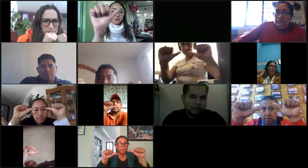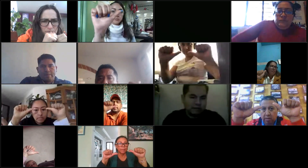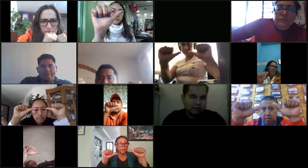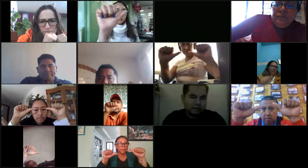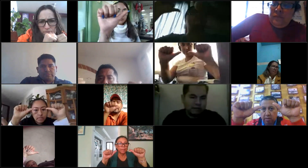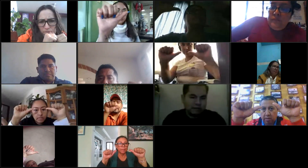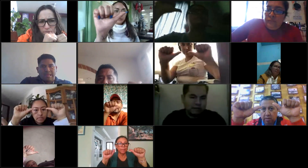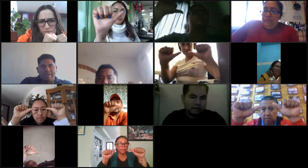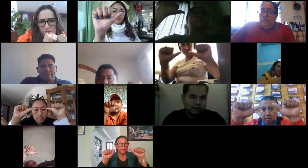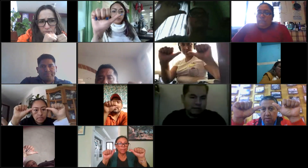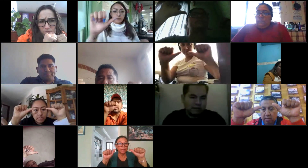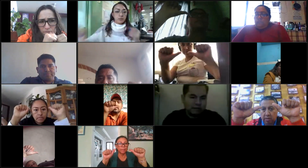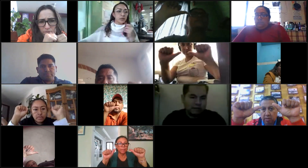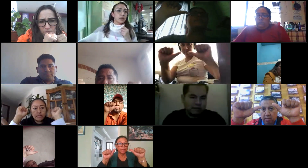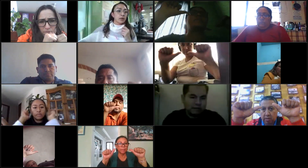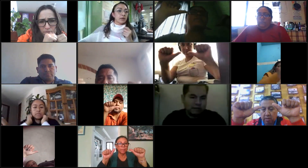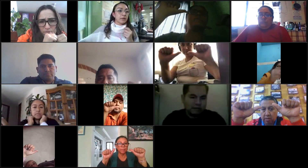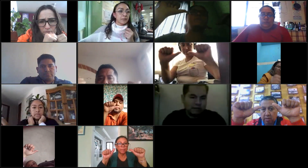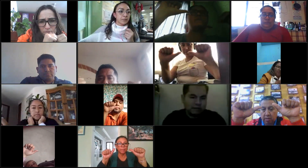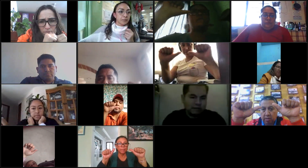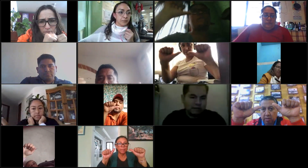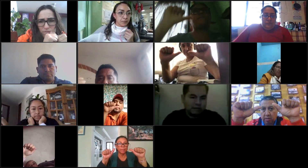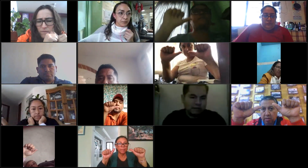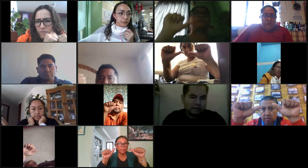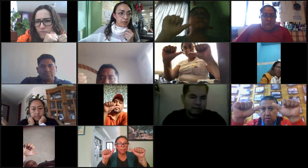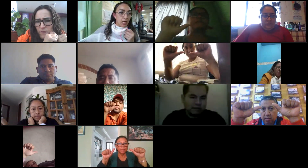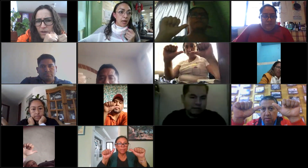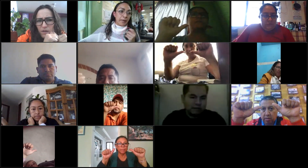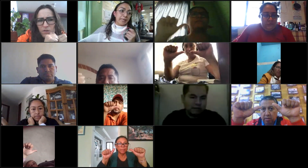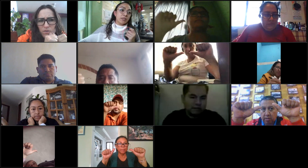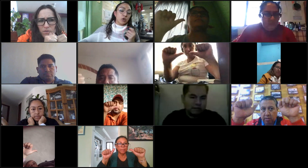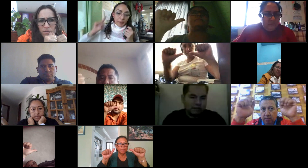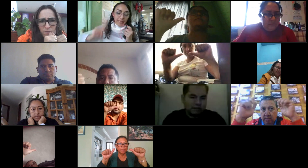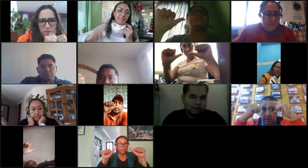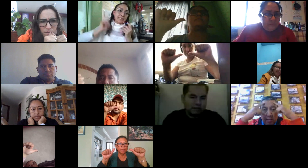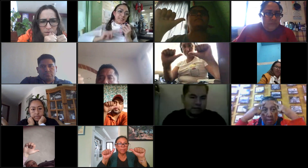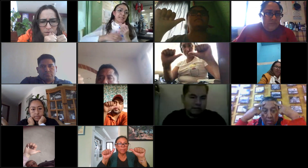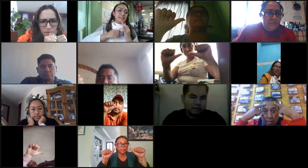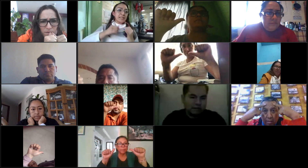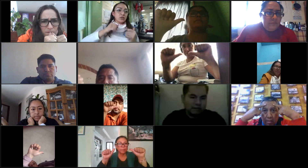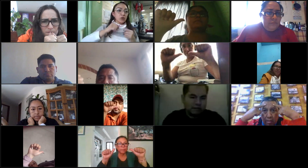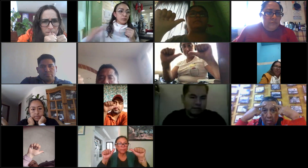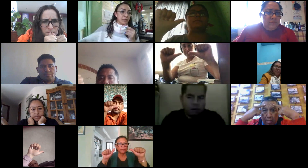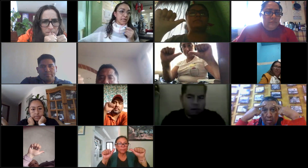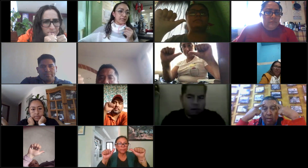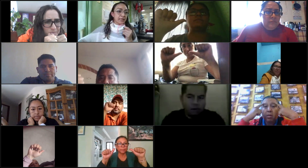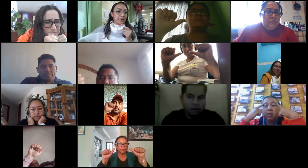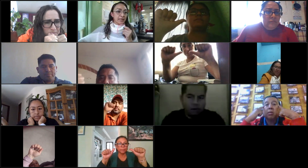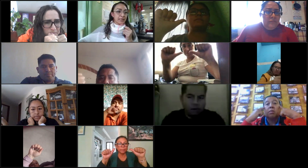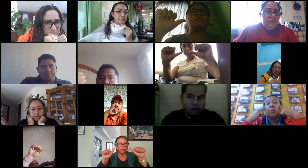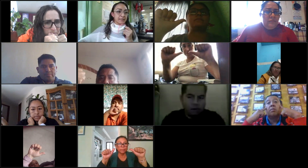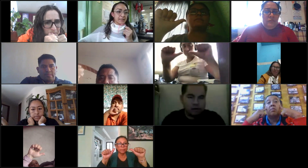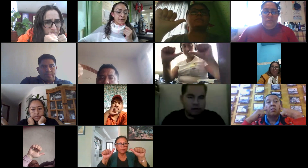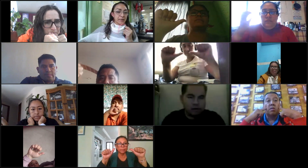usted? Digo, es una opción. Para que yo vea si están haciendo